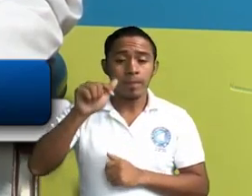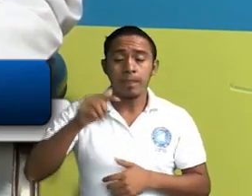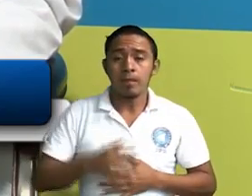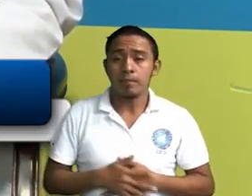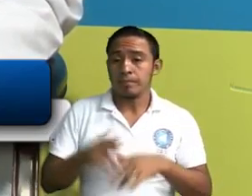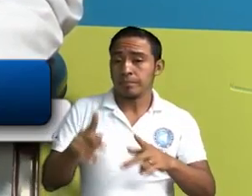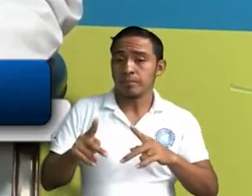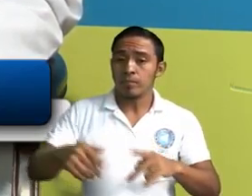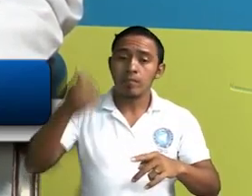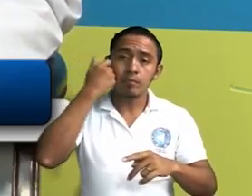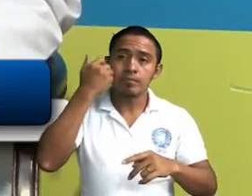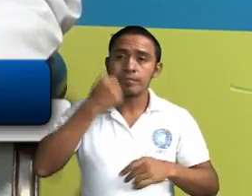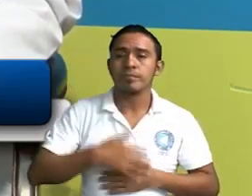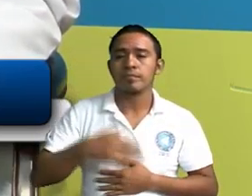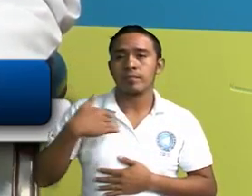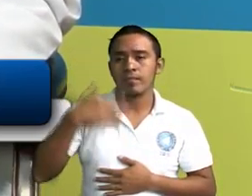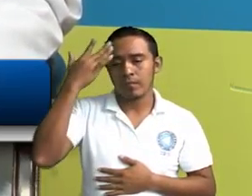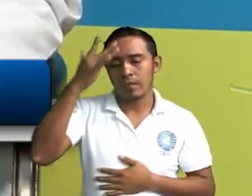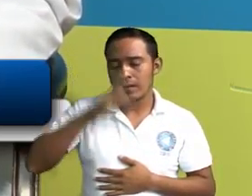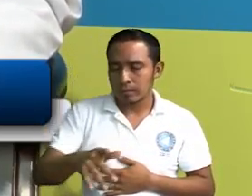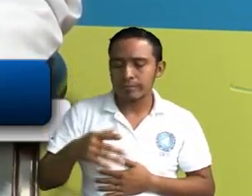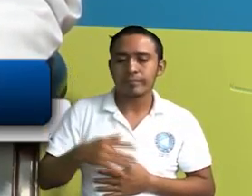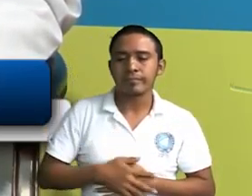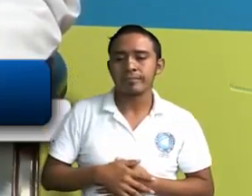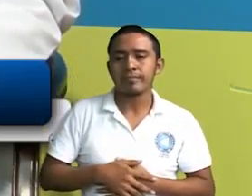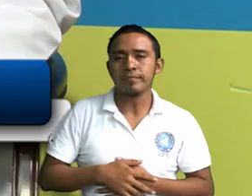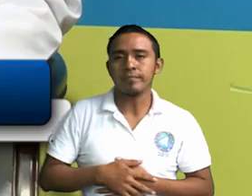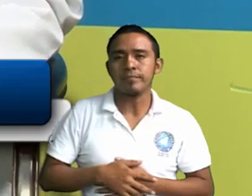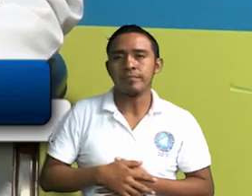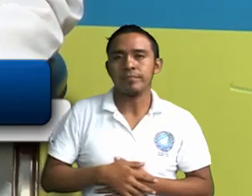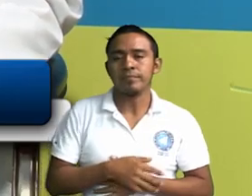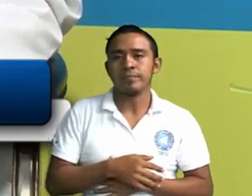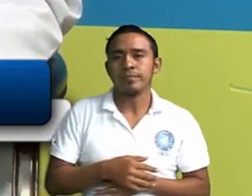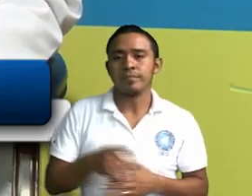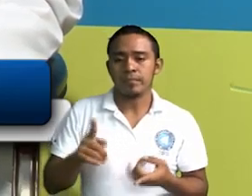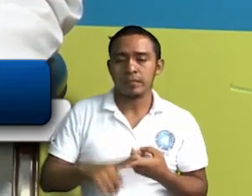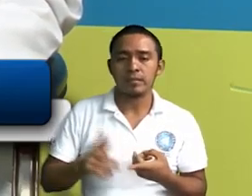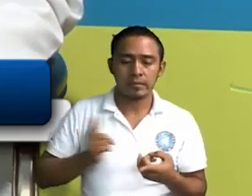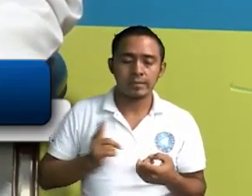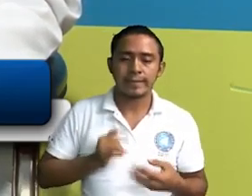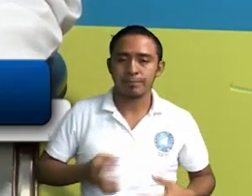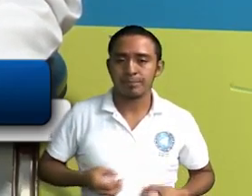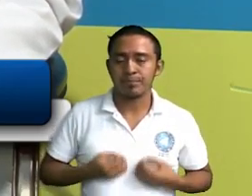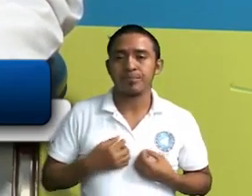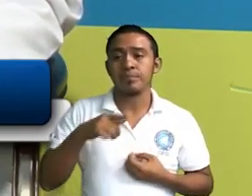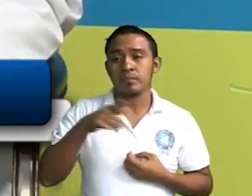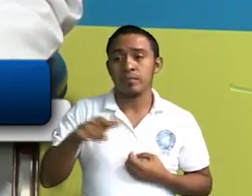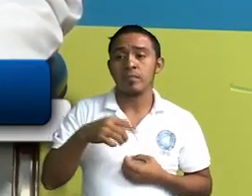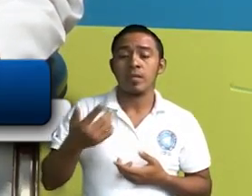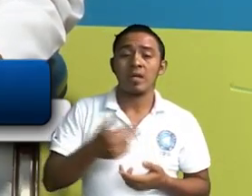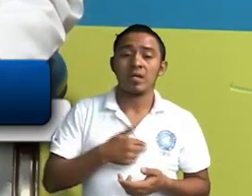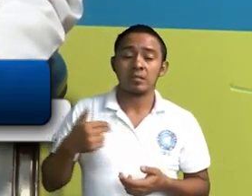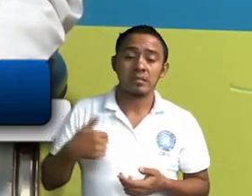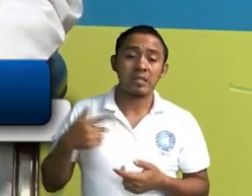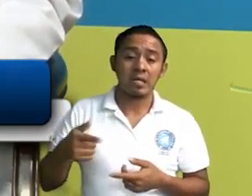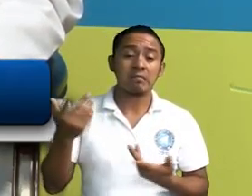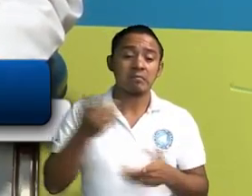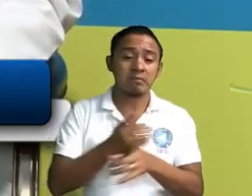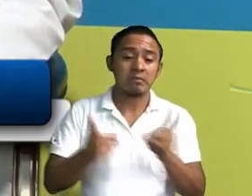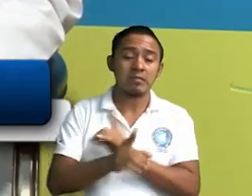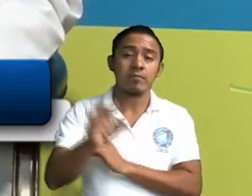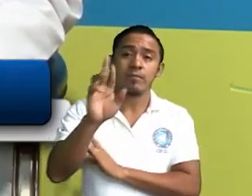paciente que nosotros ya sabemos tienen un diagnóstico de un cáncer y va a ser sometido a radioterapia lo ideal y lo